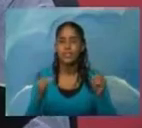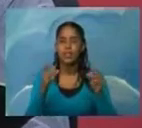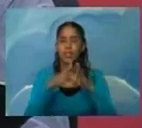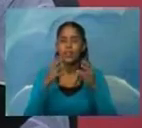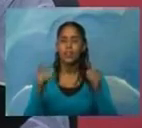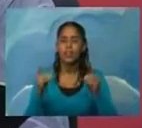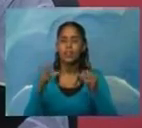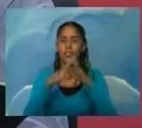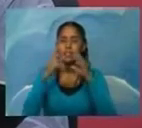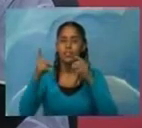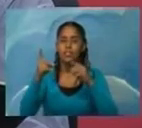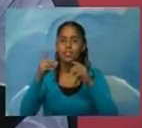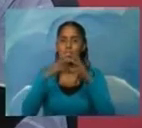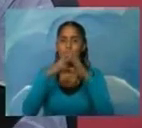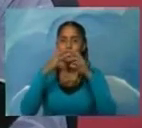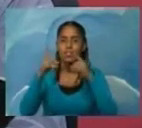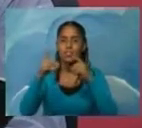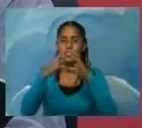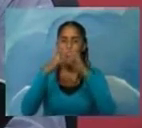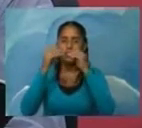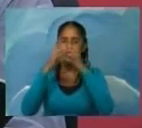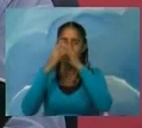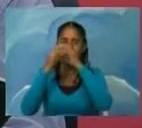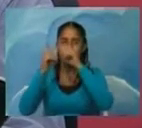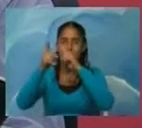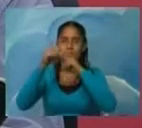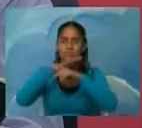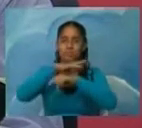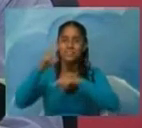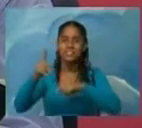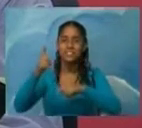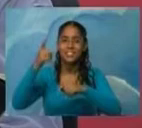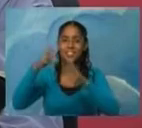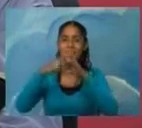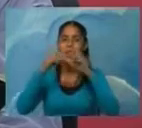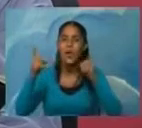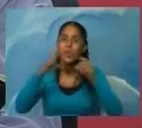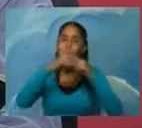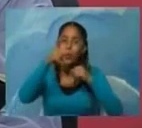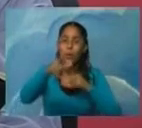y otro nombre que en verdad, pues, el milano según su especie,